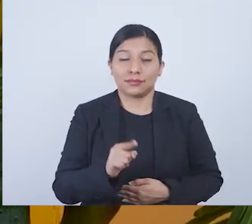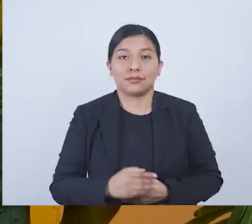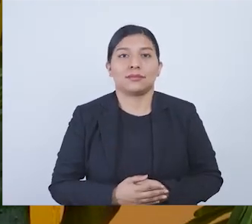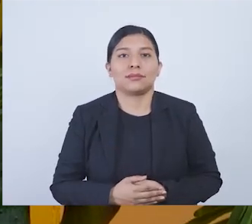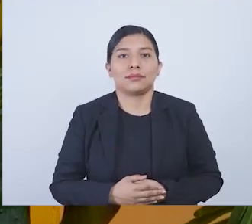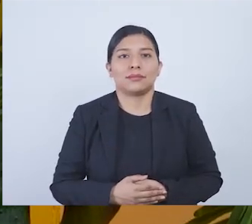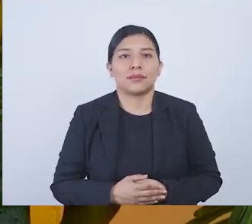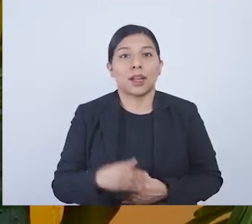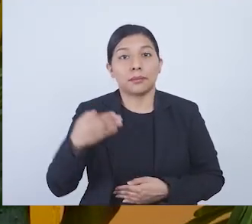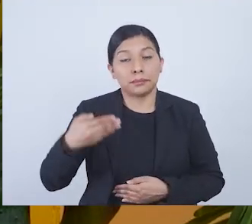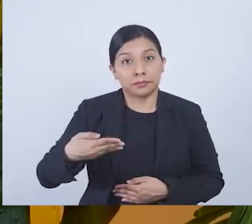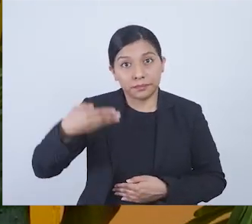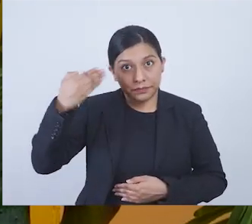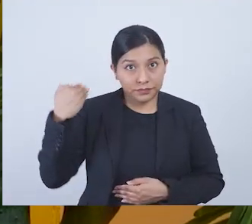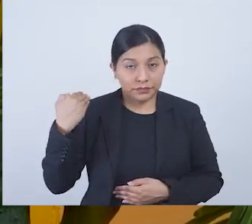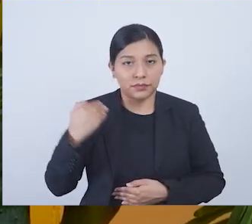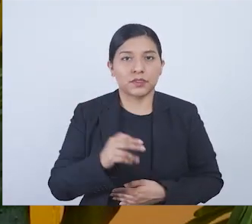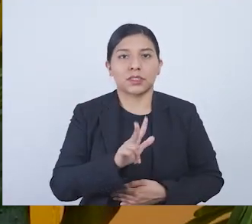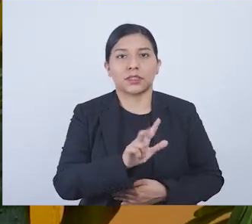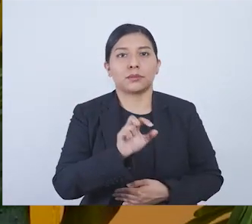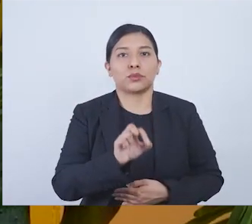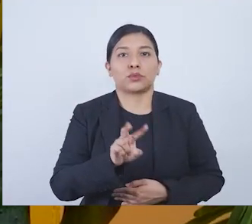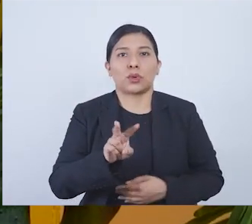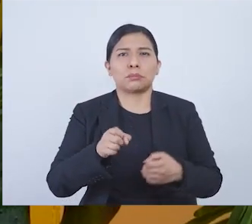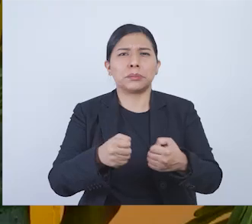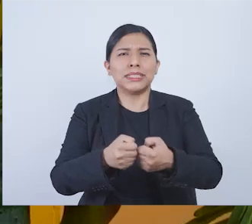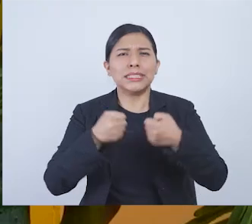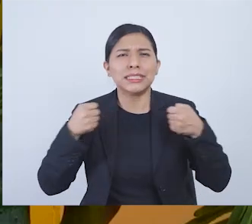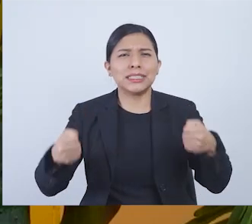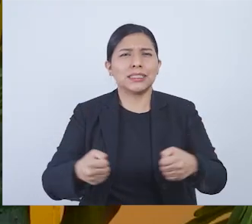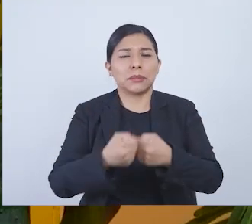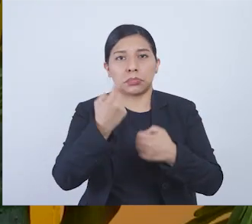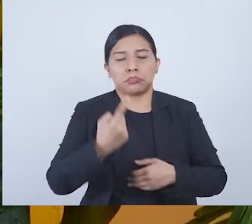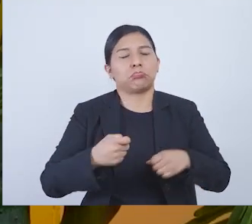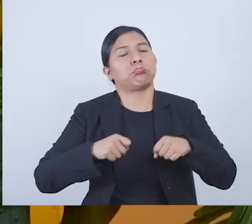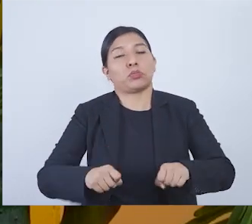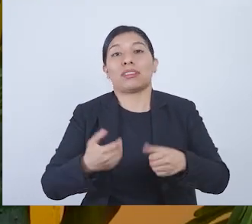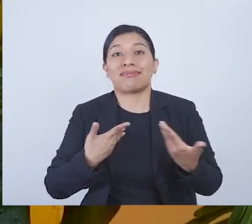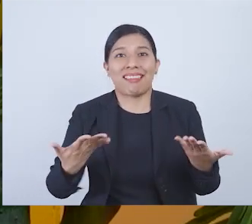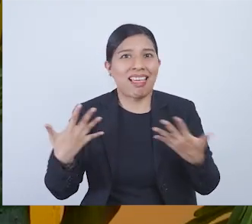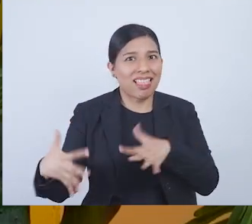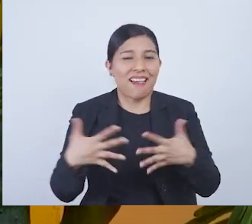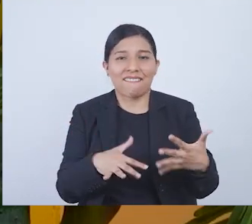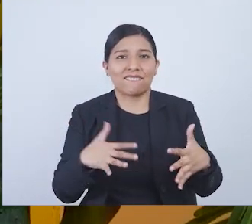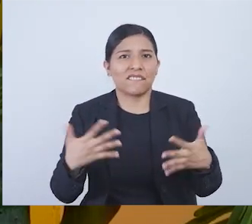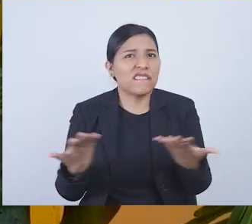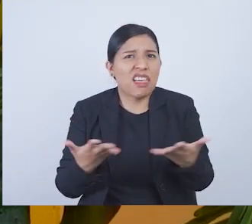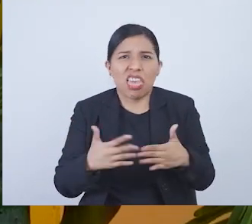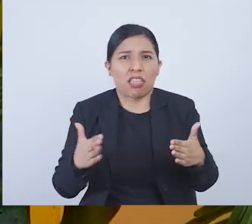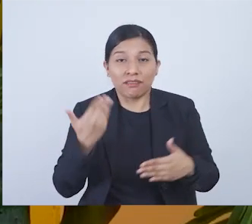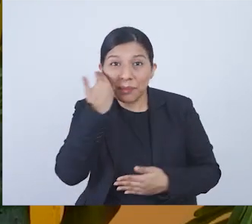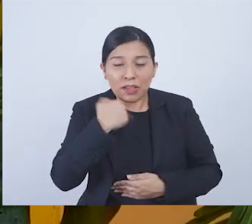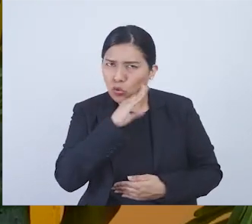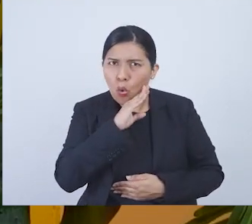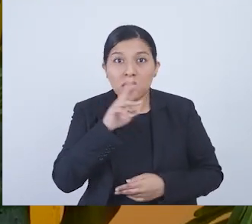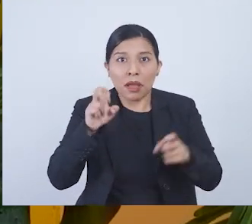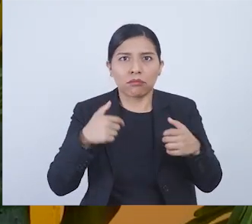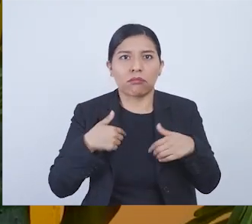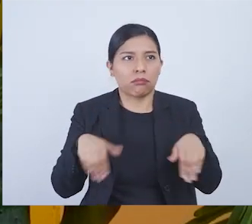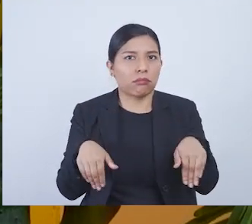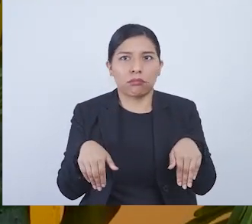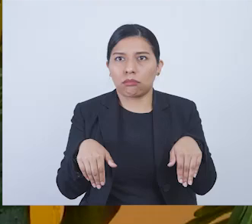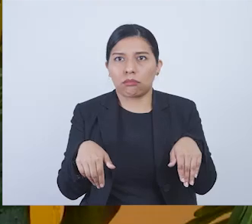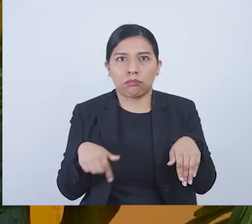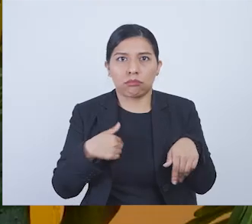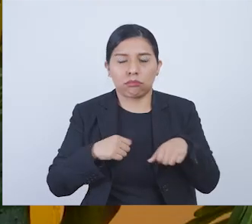que el año pasado hubo 3.2 millones de muertes por inactividad física, no por enfermedad, por inactividad física.